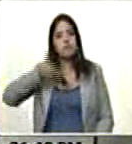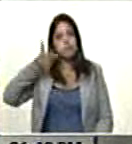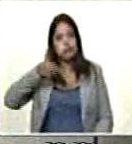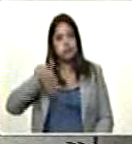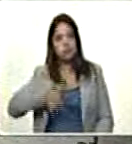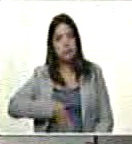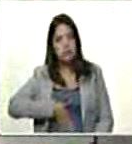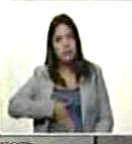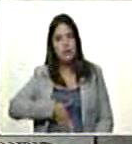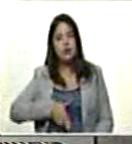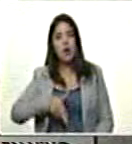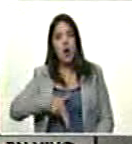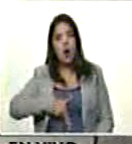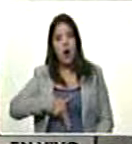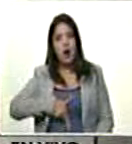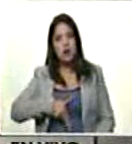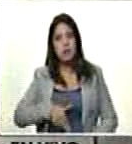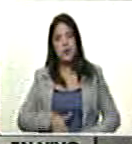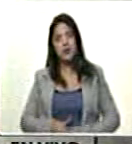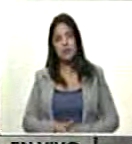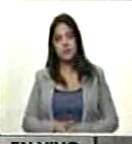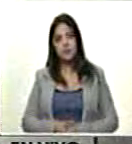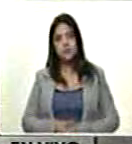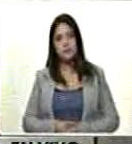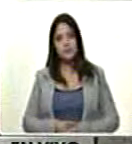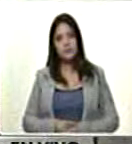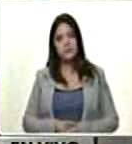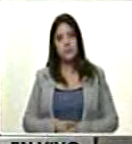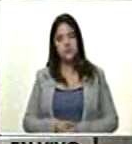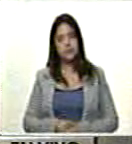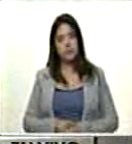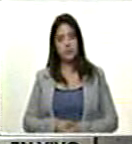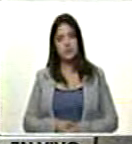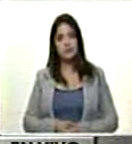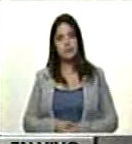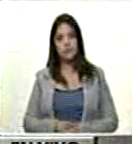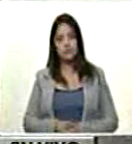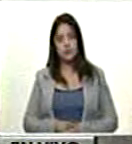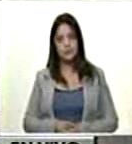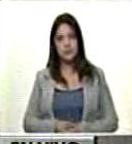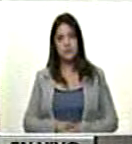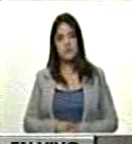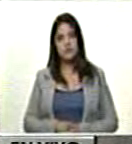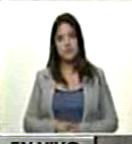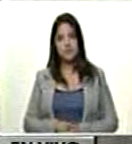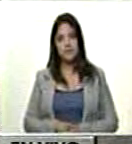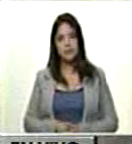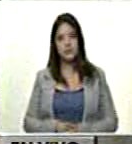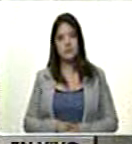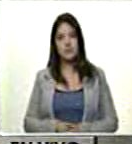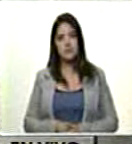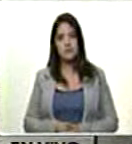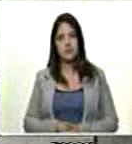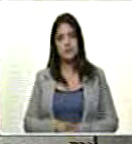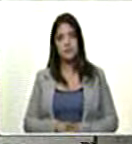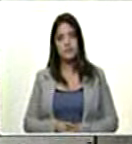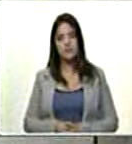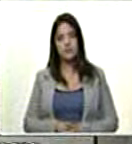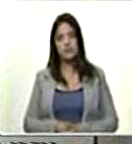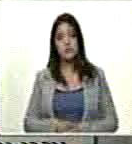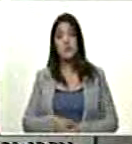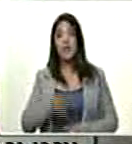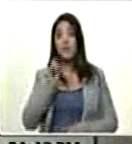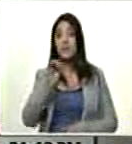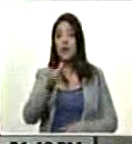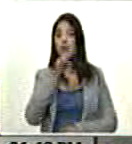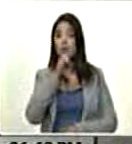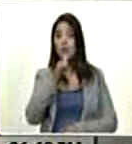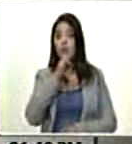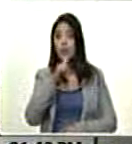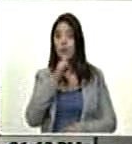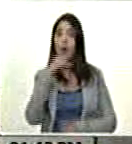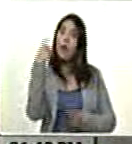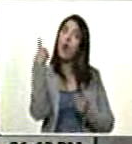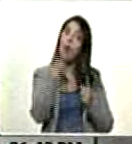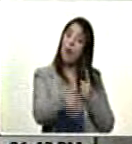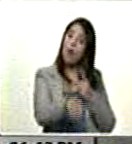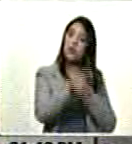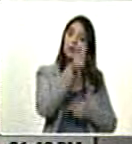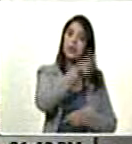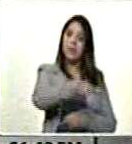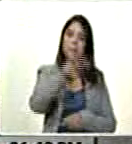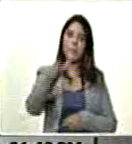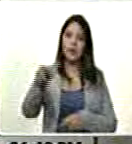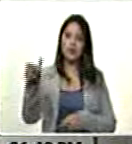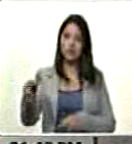poseer armas durante esa actividad. También quiero informar que los otros funcionarios, además